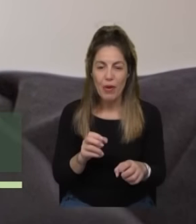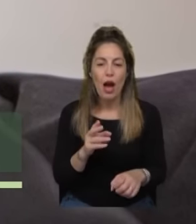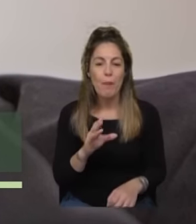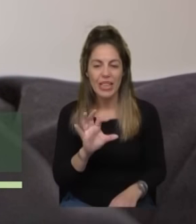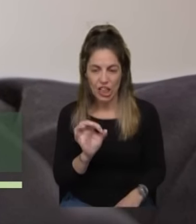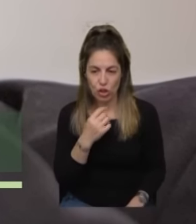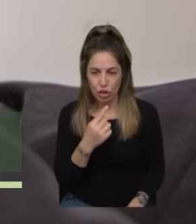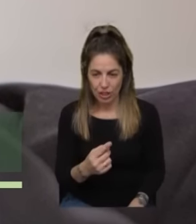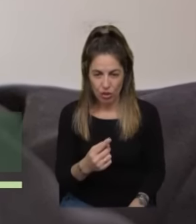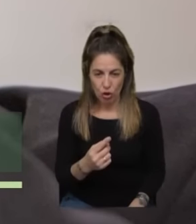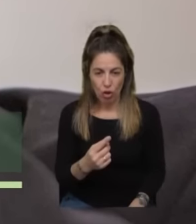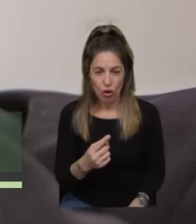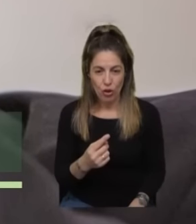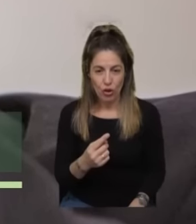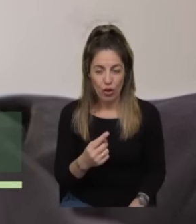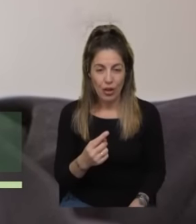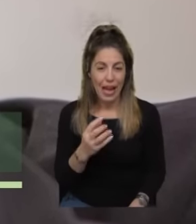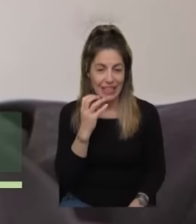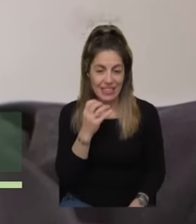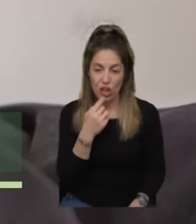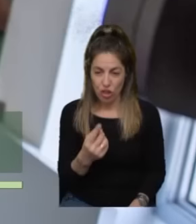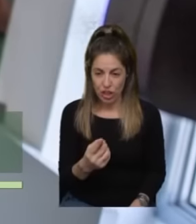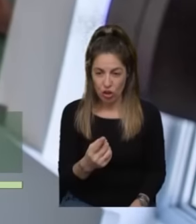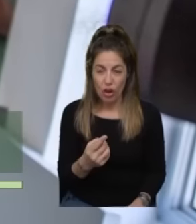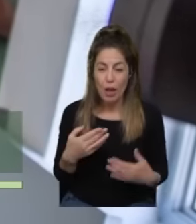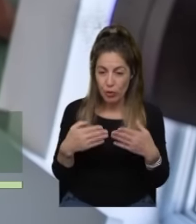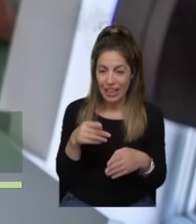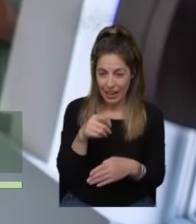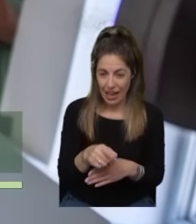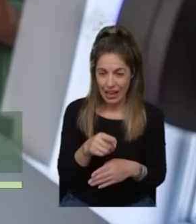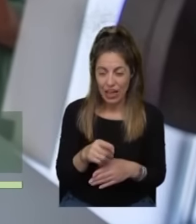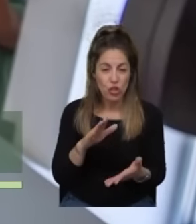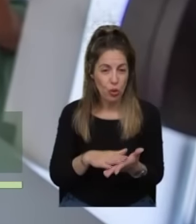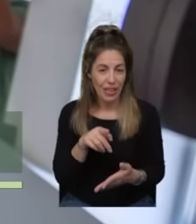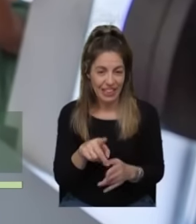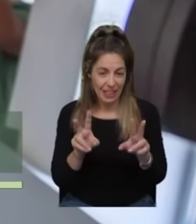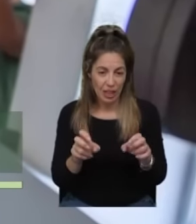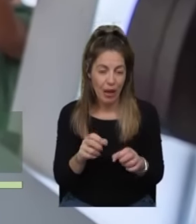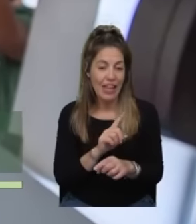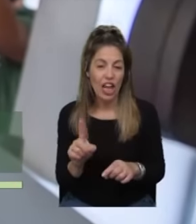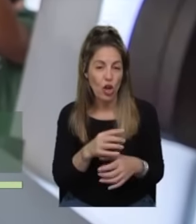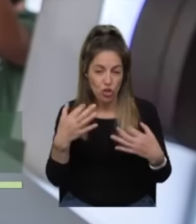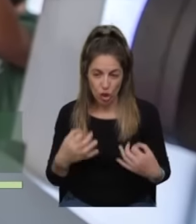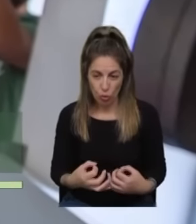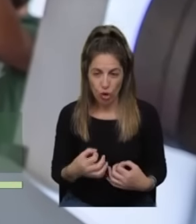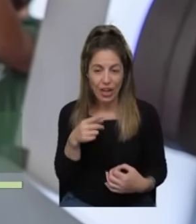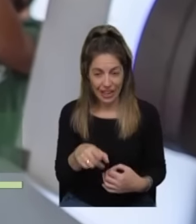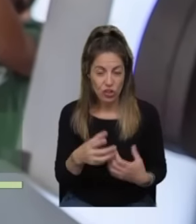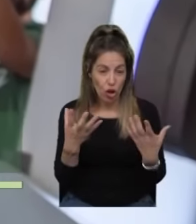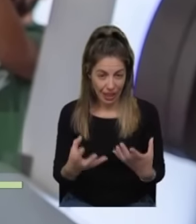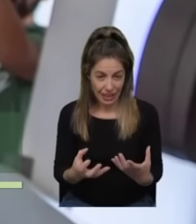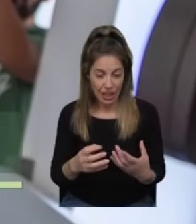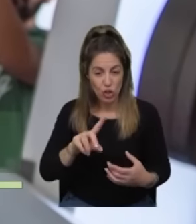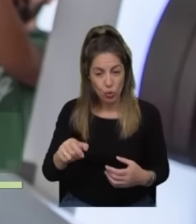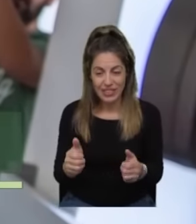que, si bien el propio involucrado dijo en la entrevista que le preguntaran a él sobre este asunto, hasta no estar seguro de que eso es lo que quiere su